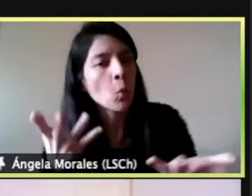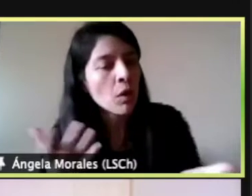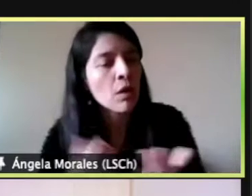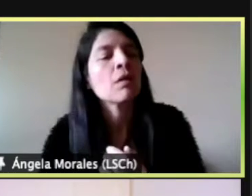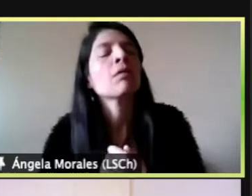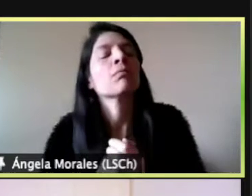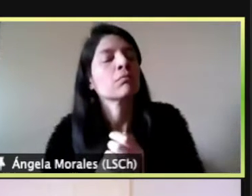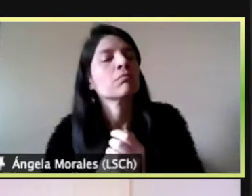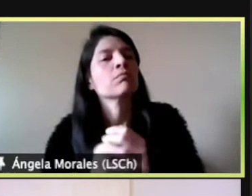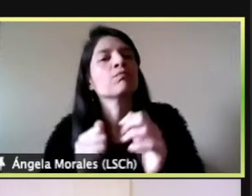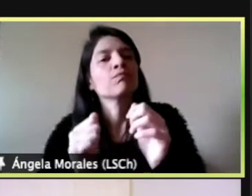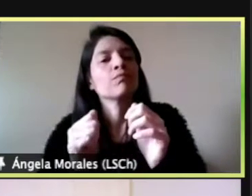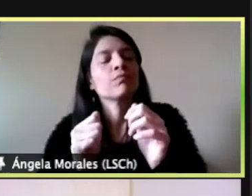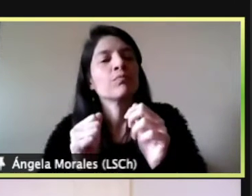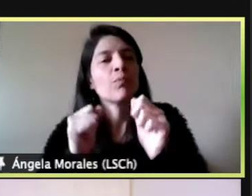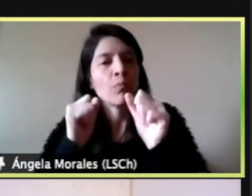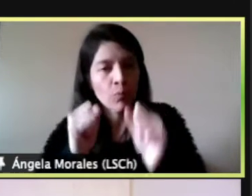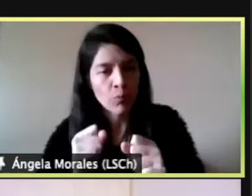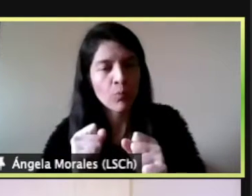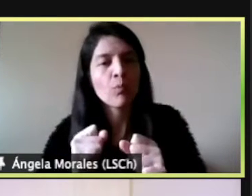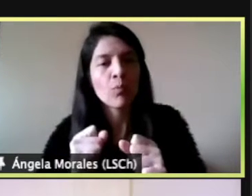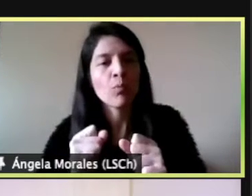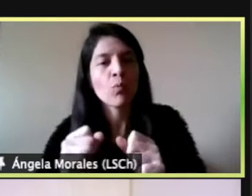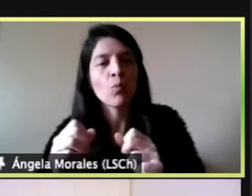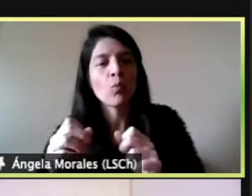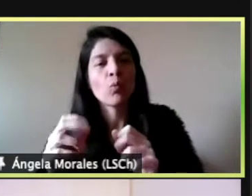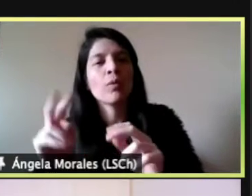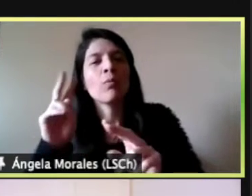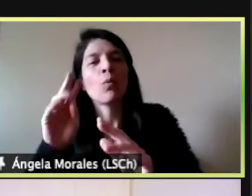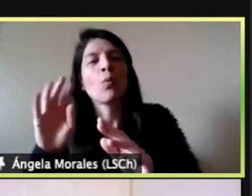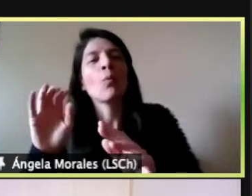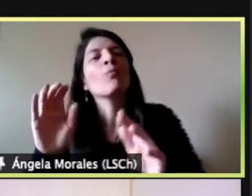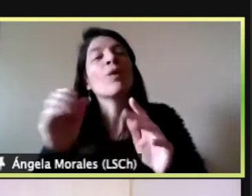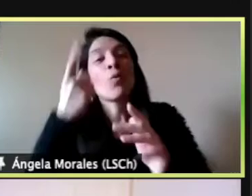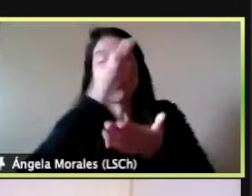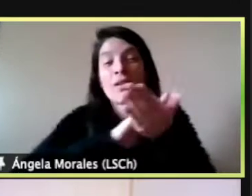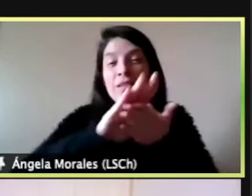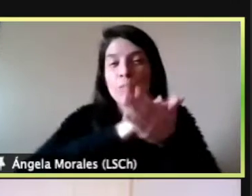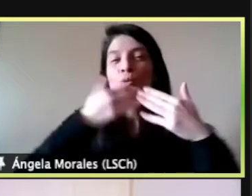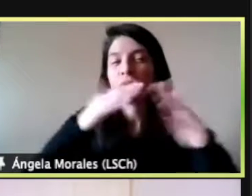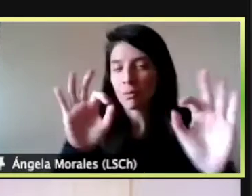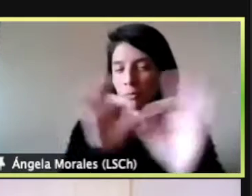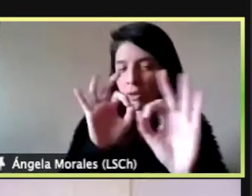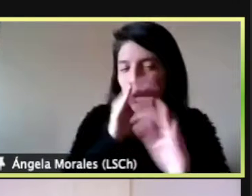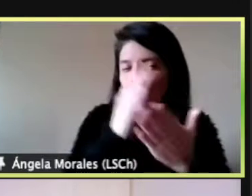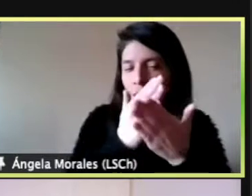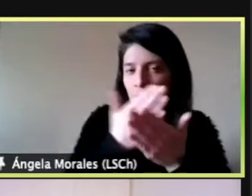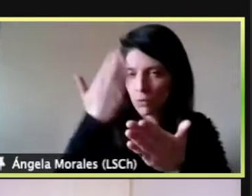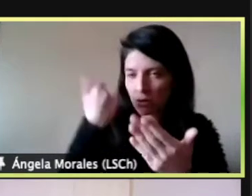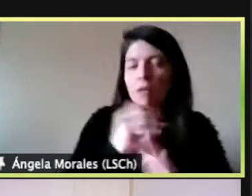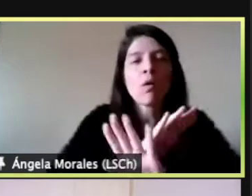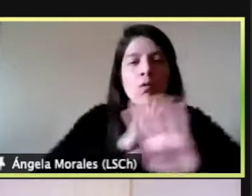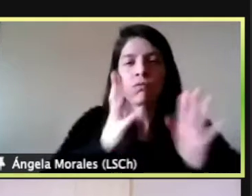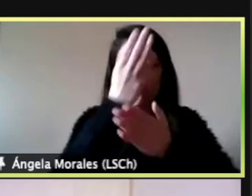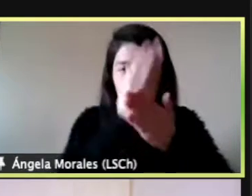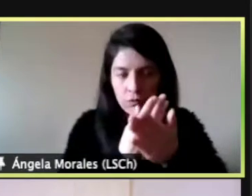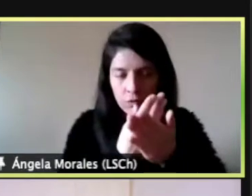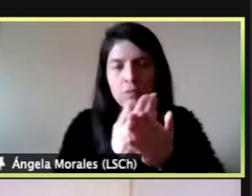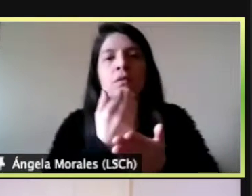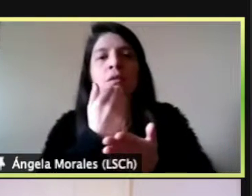ver, primero, terminar uno de los ejemplos que habíamos visto en la clase anterior y también seguir con